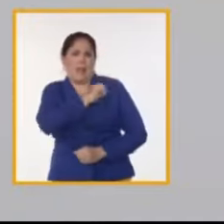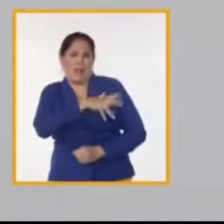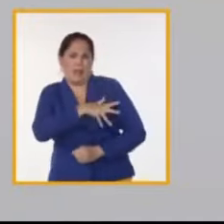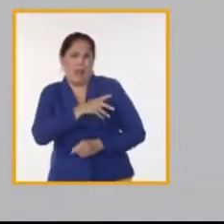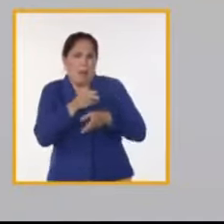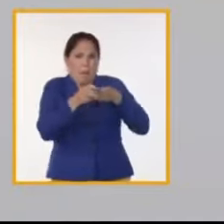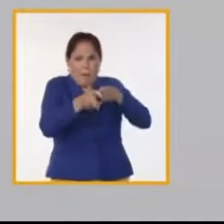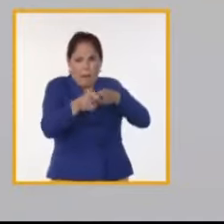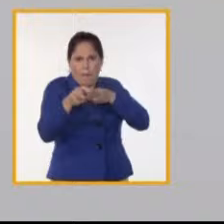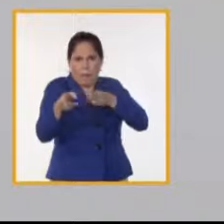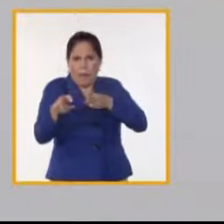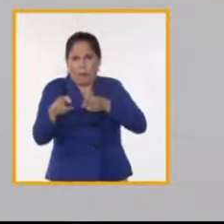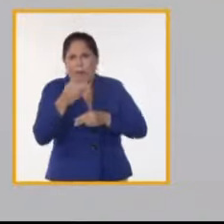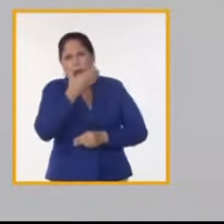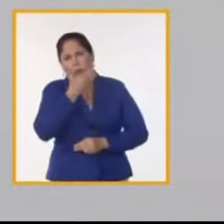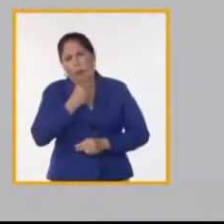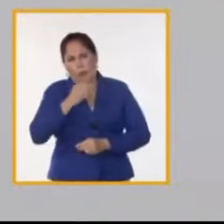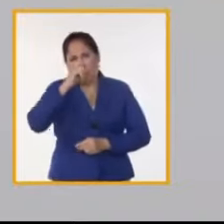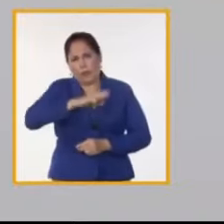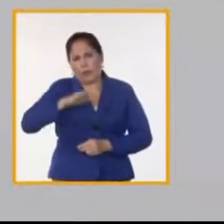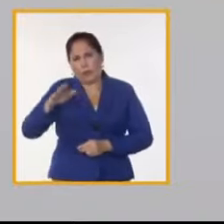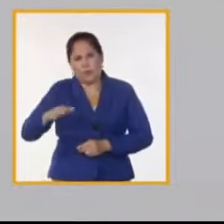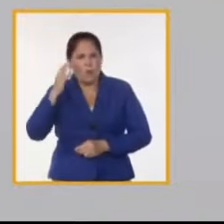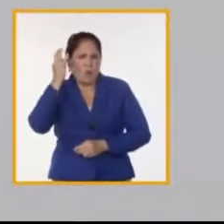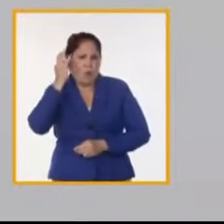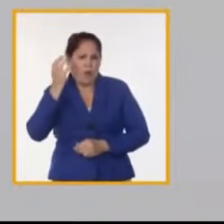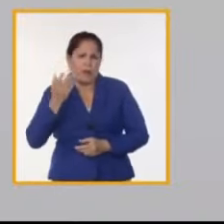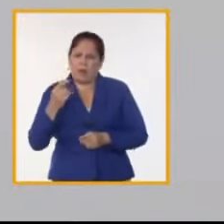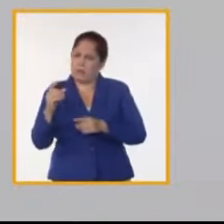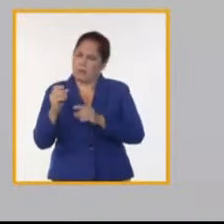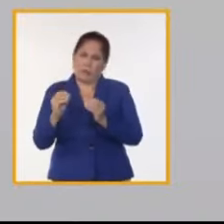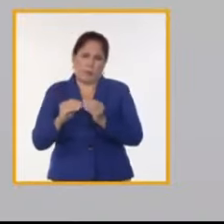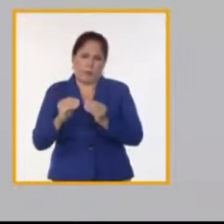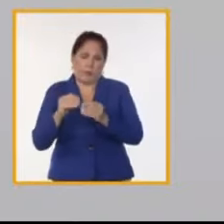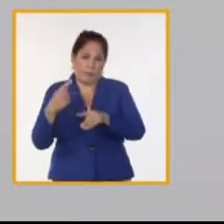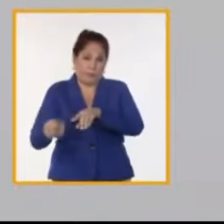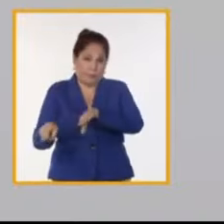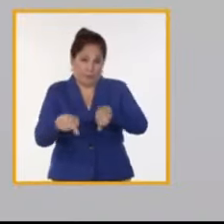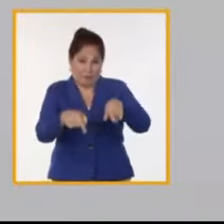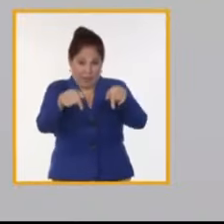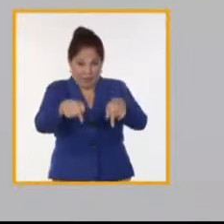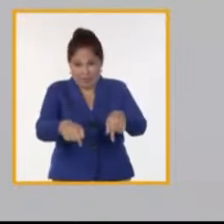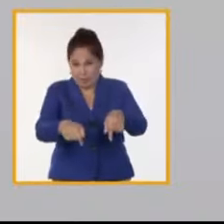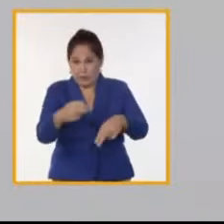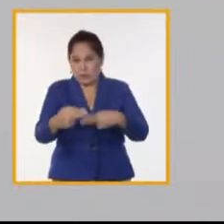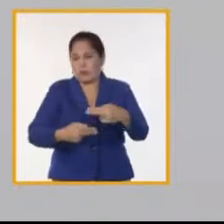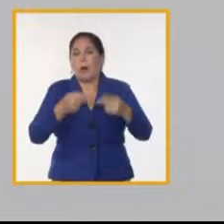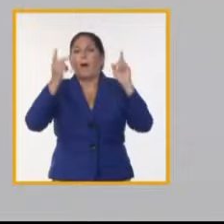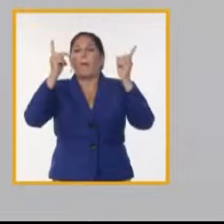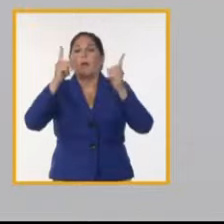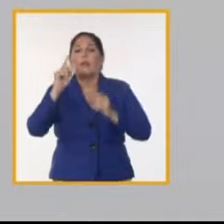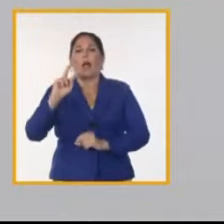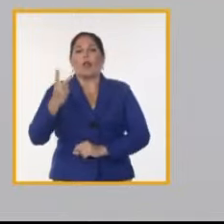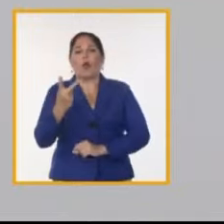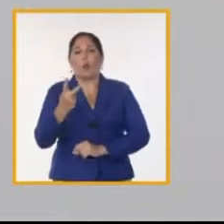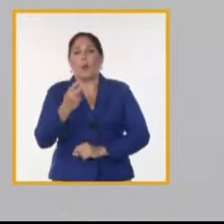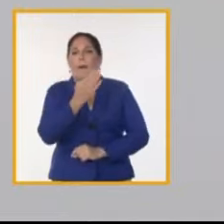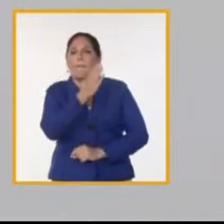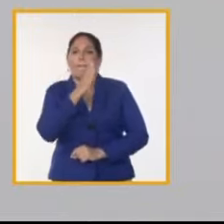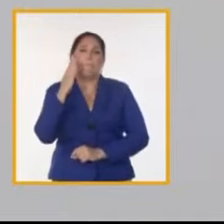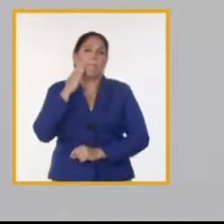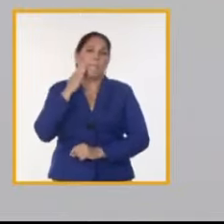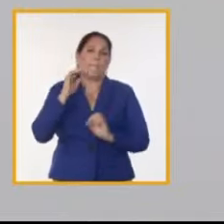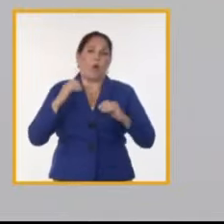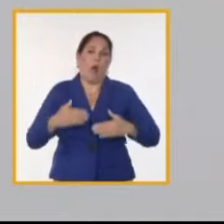eh el rechazo a la actuación de Israel lo primero que está ocurriendo aquí es además una política de doble moral porque ya Estados